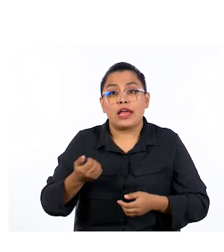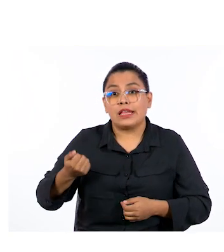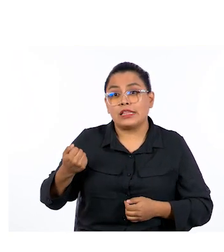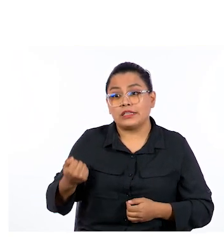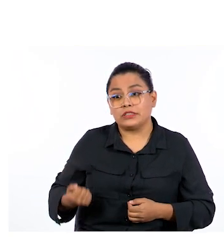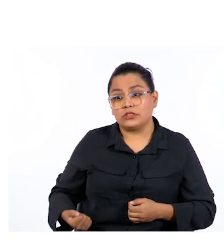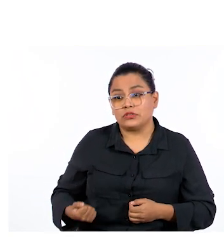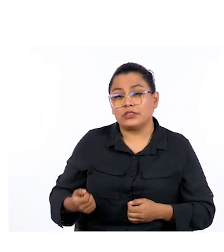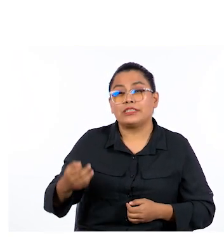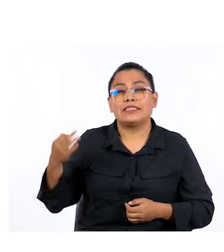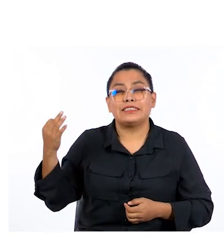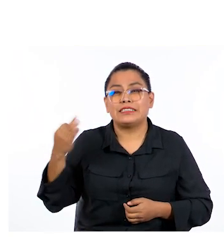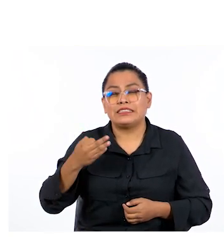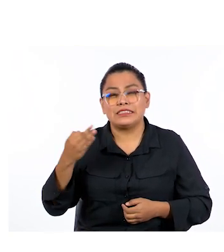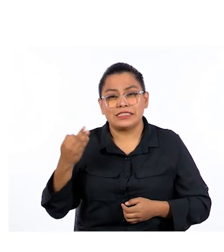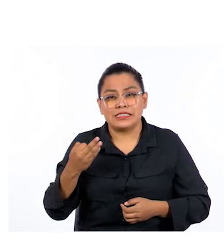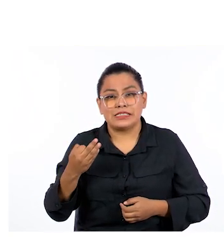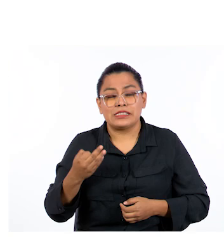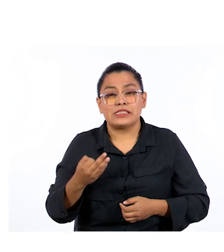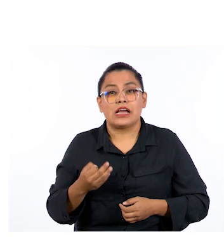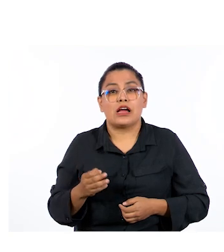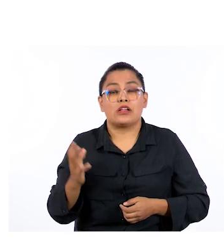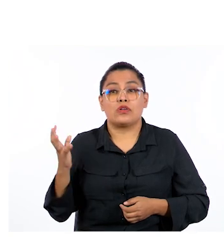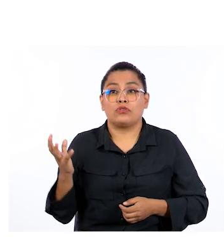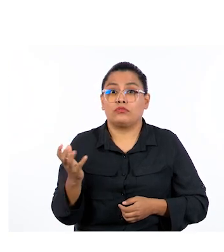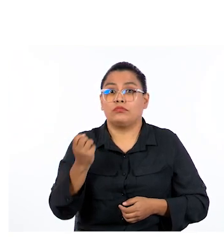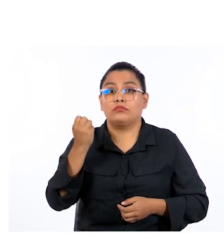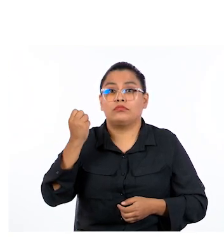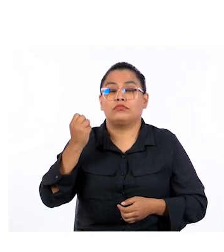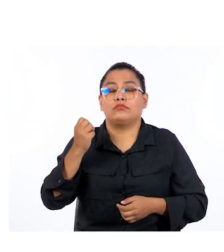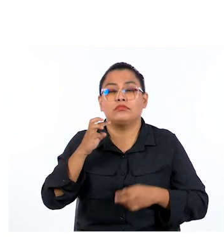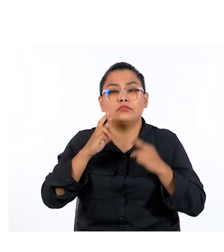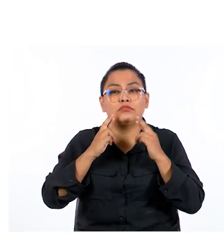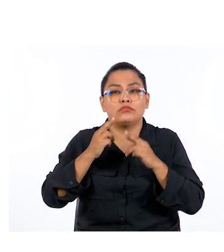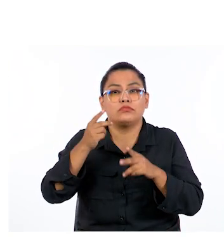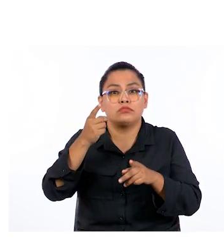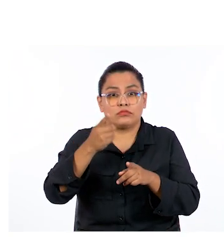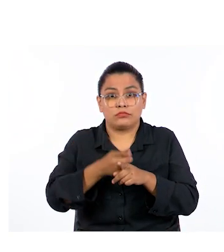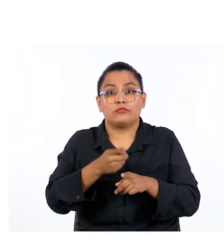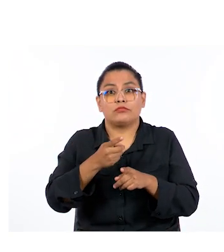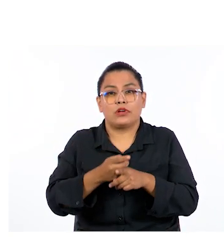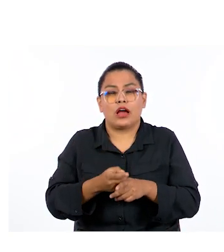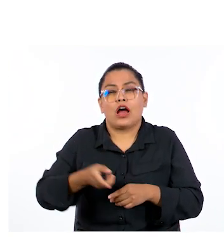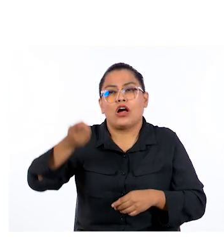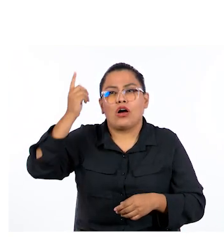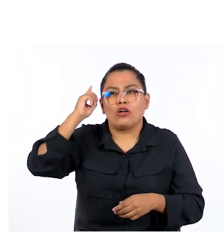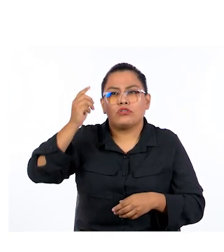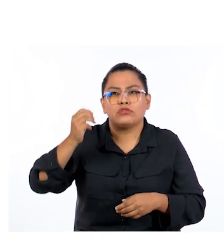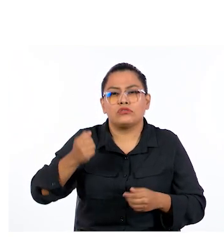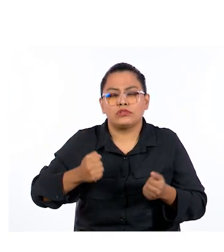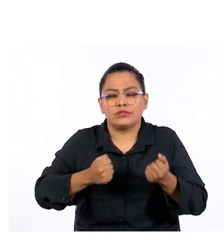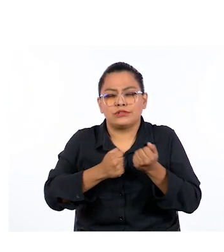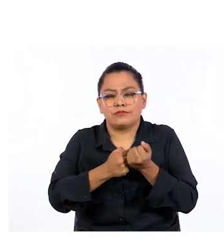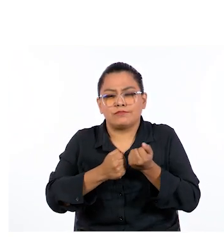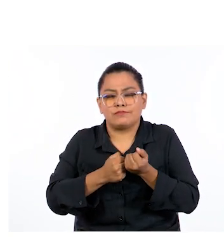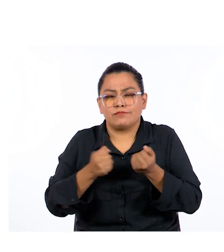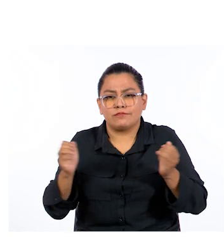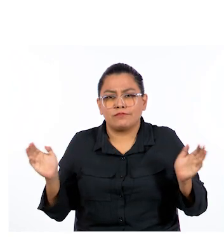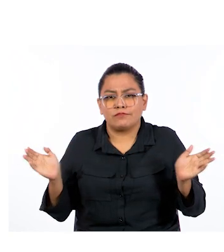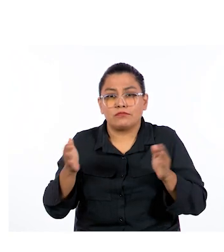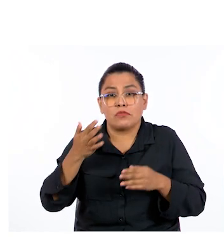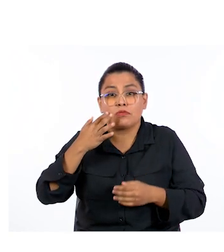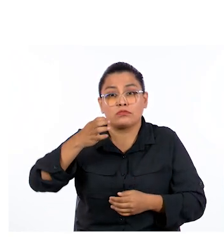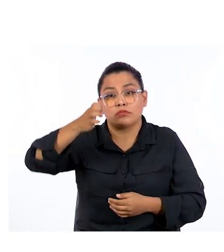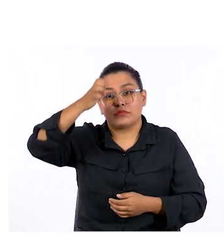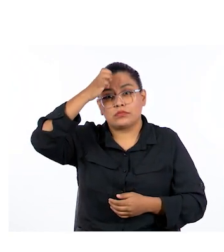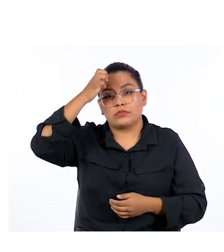explicación de cómo el estudiantado debería llegar a la respuesta correcta. Esto con la intención de que los docentes orienten al